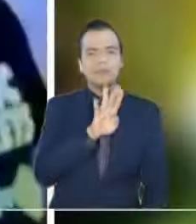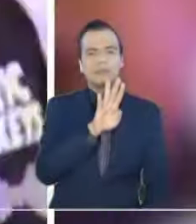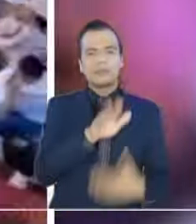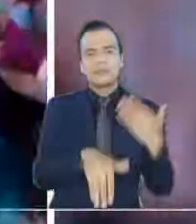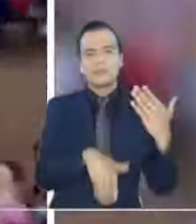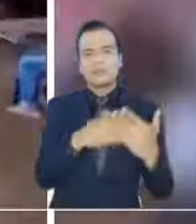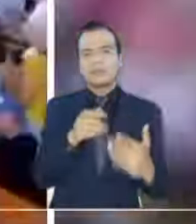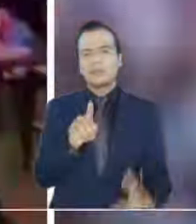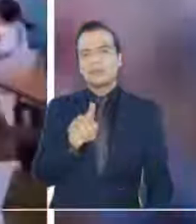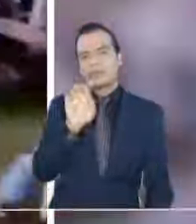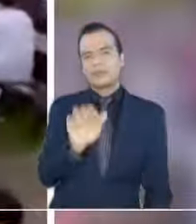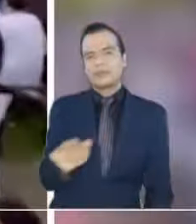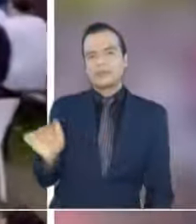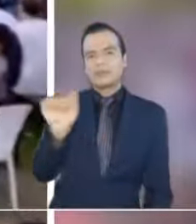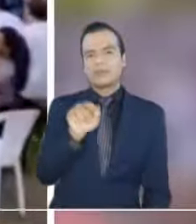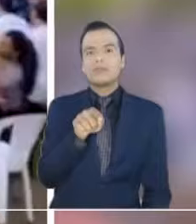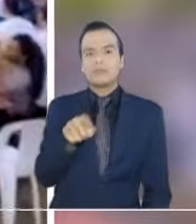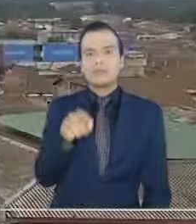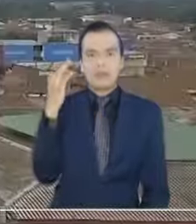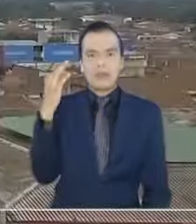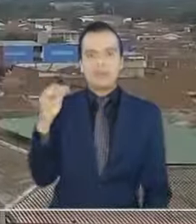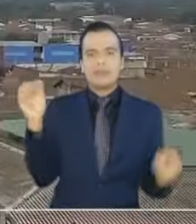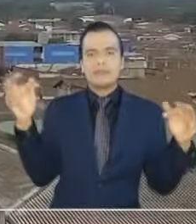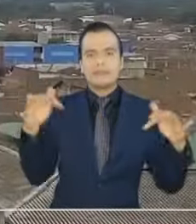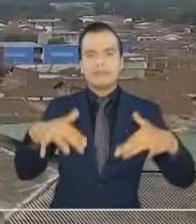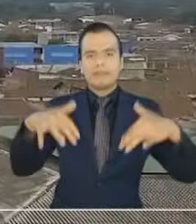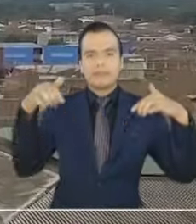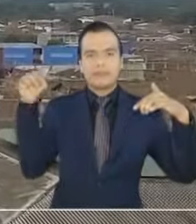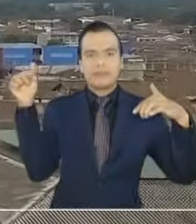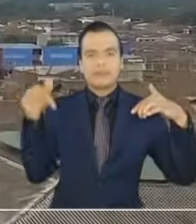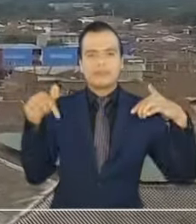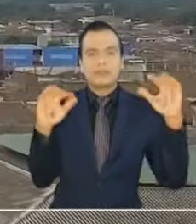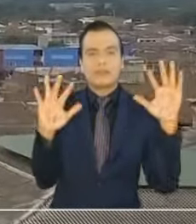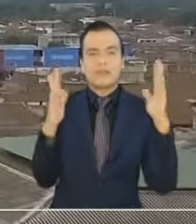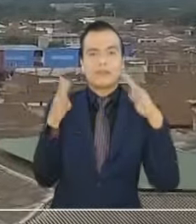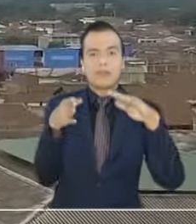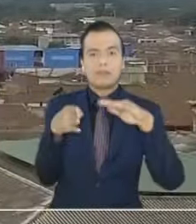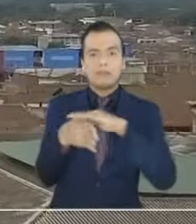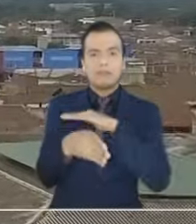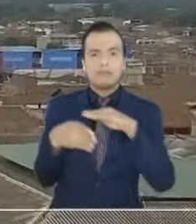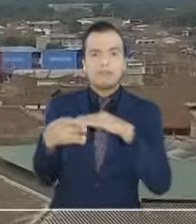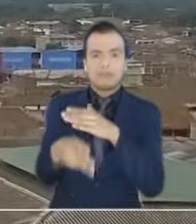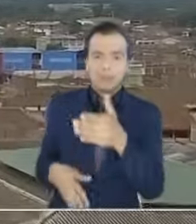Ferias Álvaro Domínguez Vallecilla, donde la entrada será totalmente gratuita.